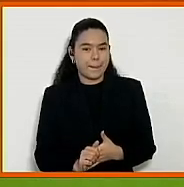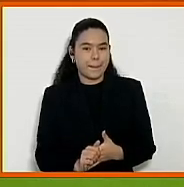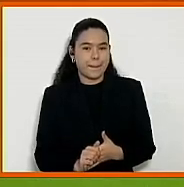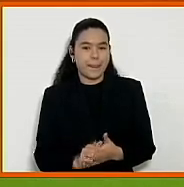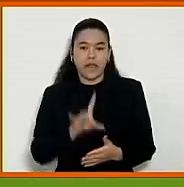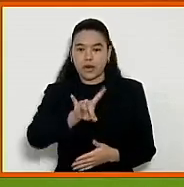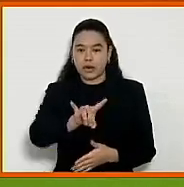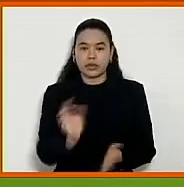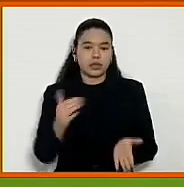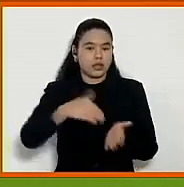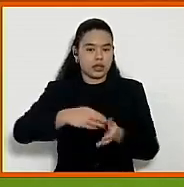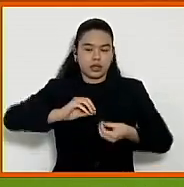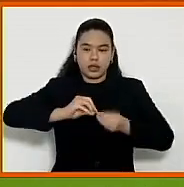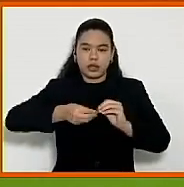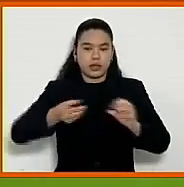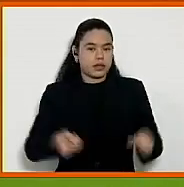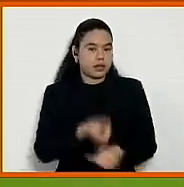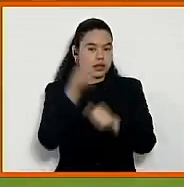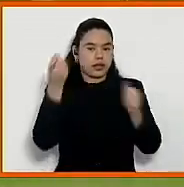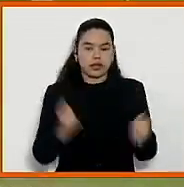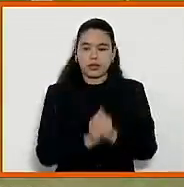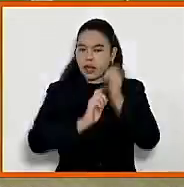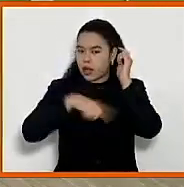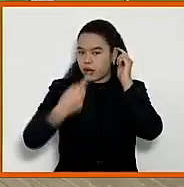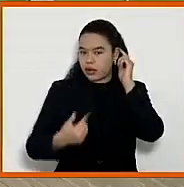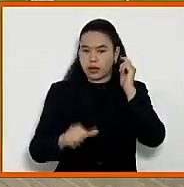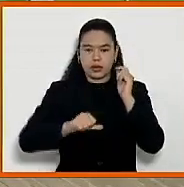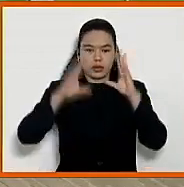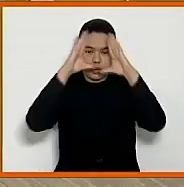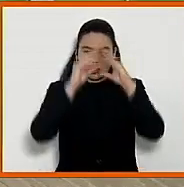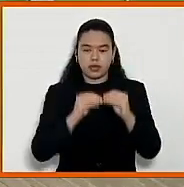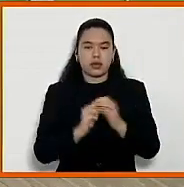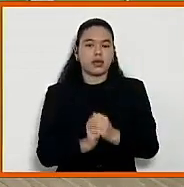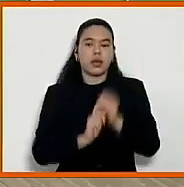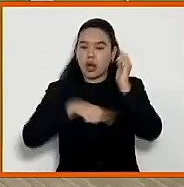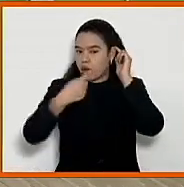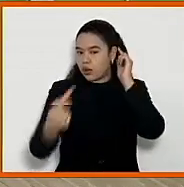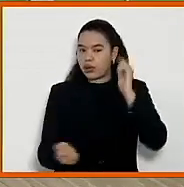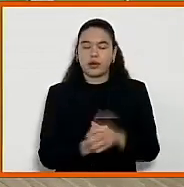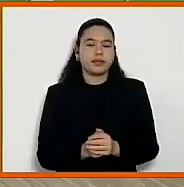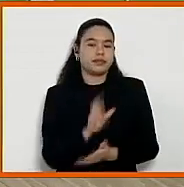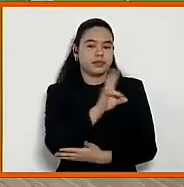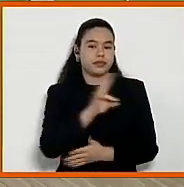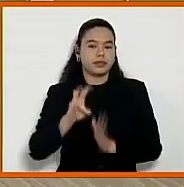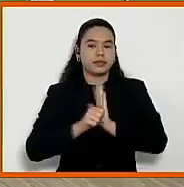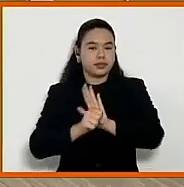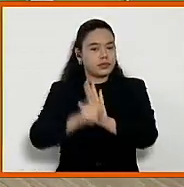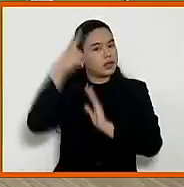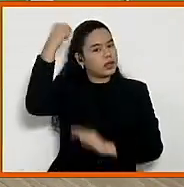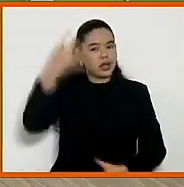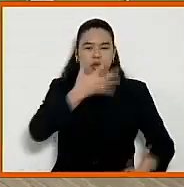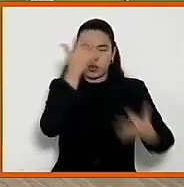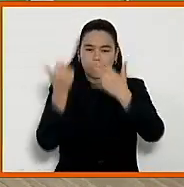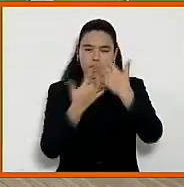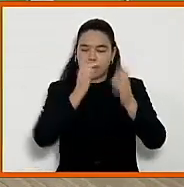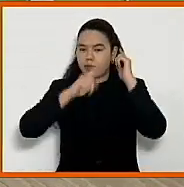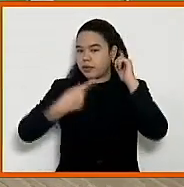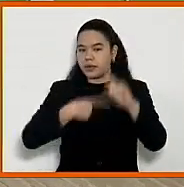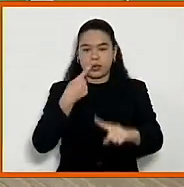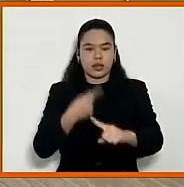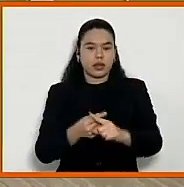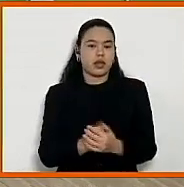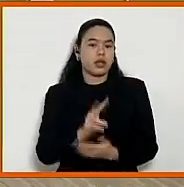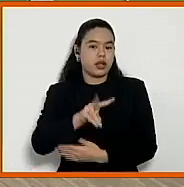el 8, con mucho gusto te repito los números ganadores para esta hermosa noche. En diaria 77 con su símbolo de sueños humo, para Multi